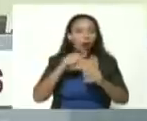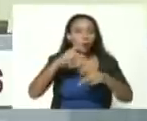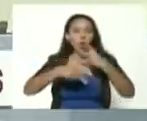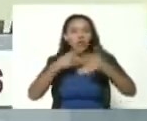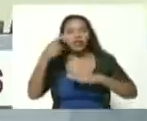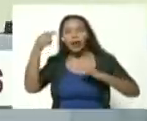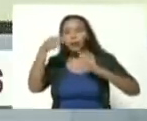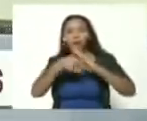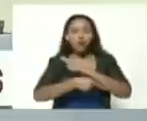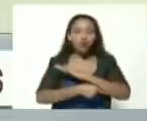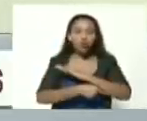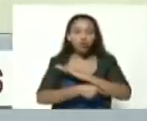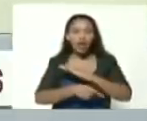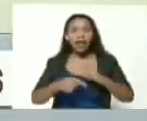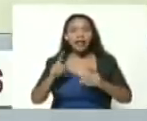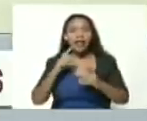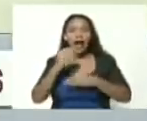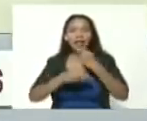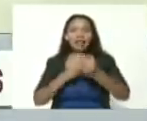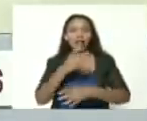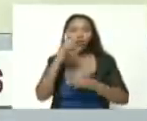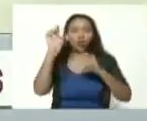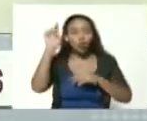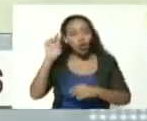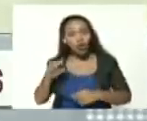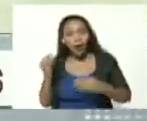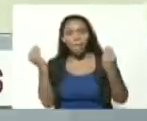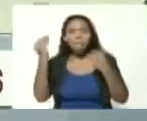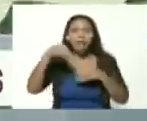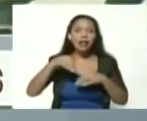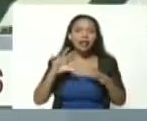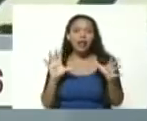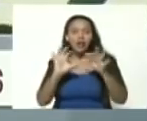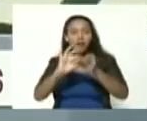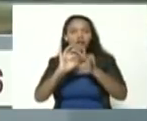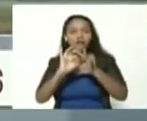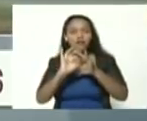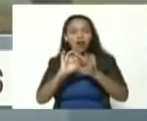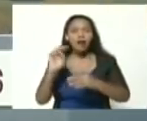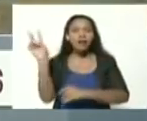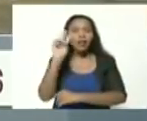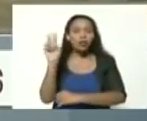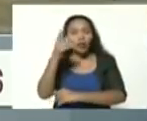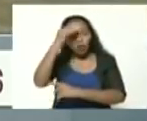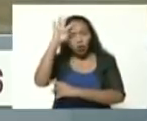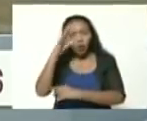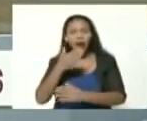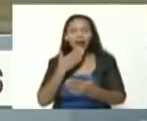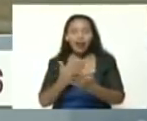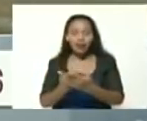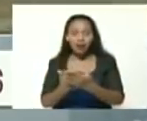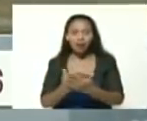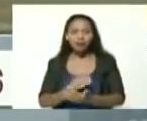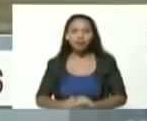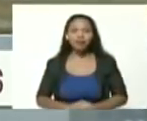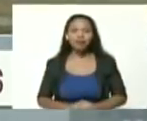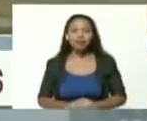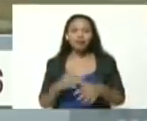profunda de hacer cada día más por estrechar esos vínculos entre Venezuela y Cuba. Muchas gracias.